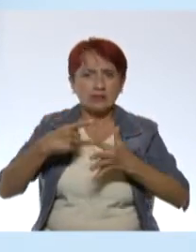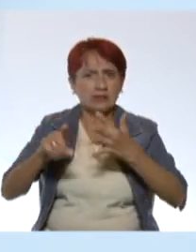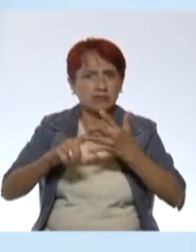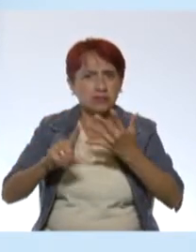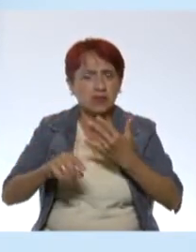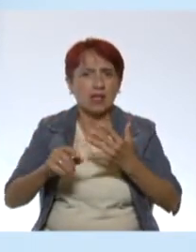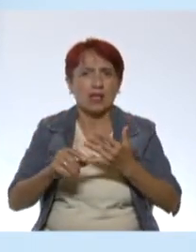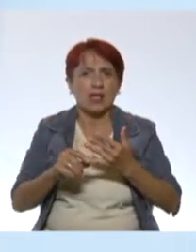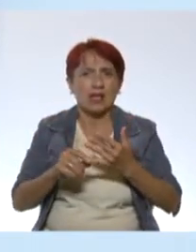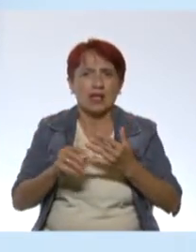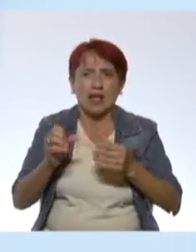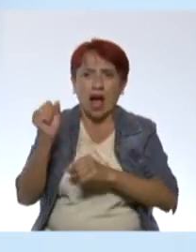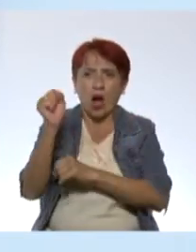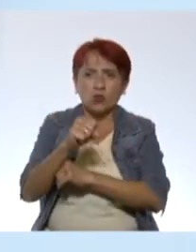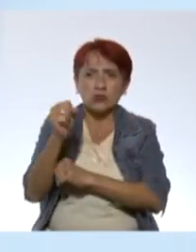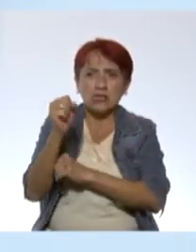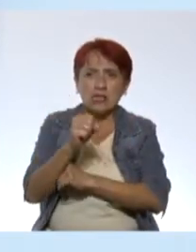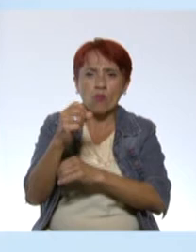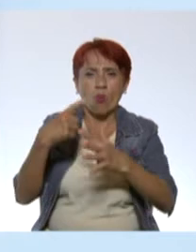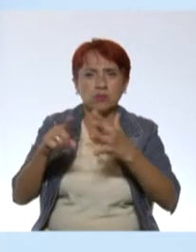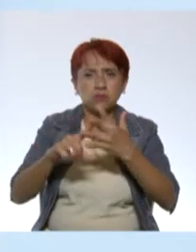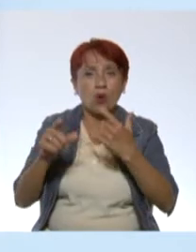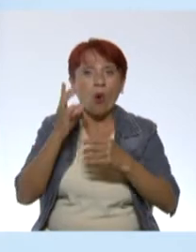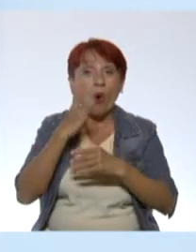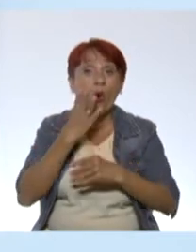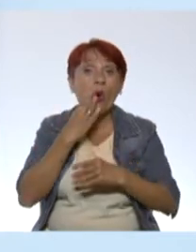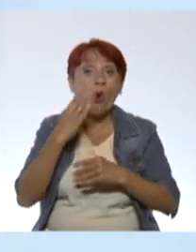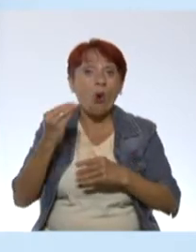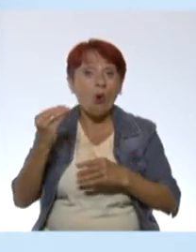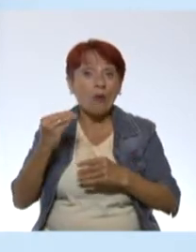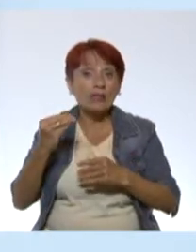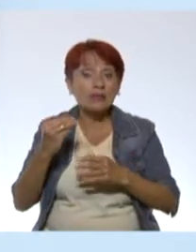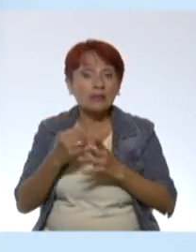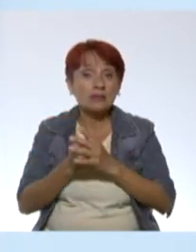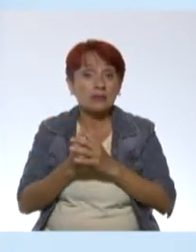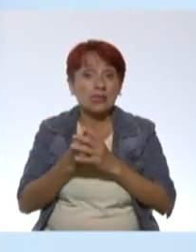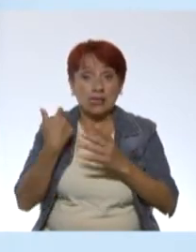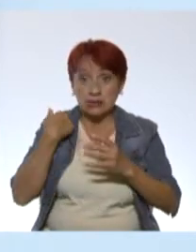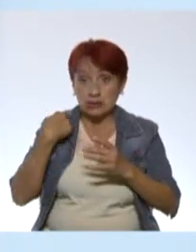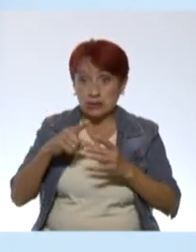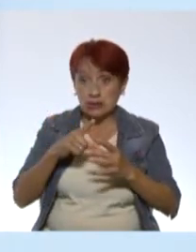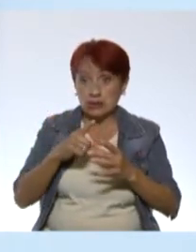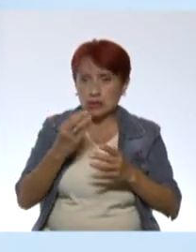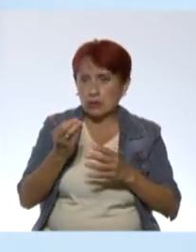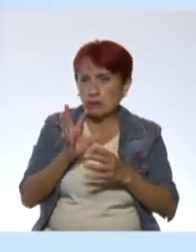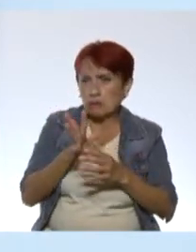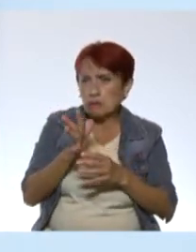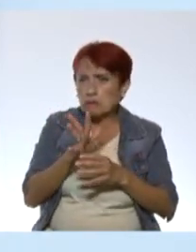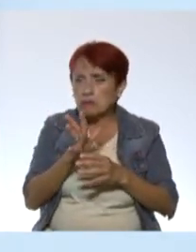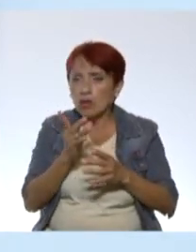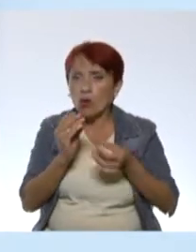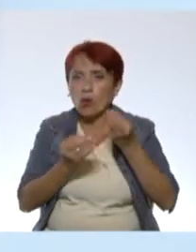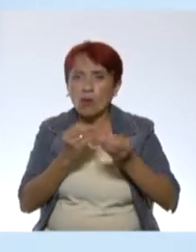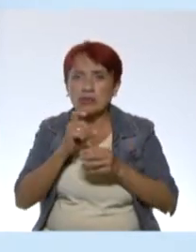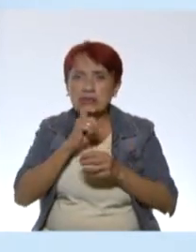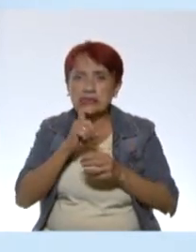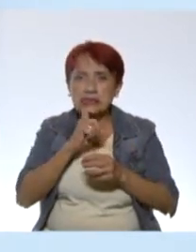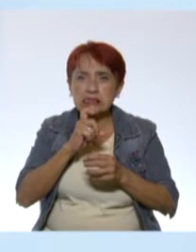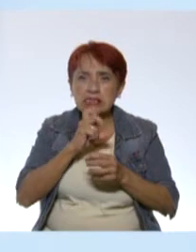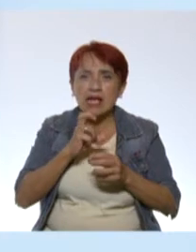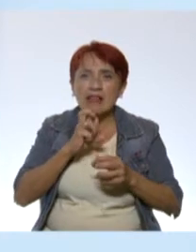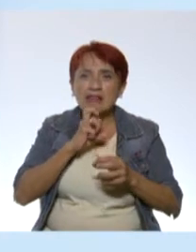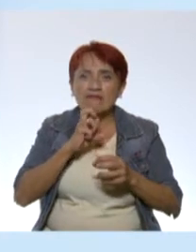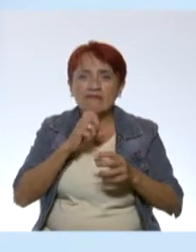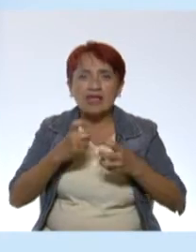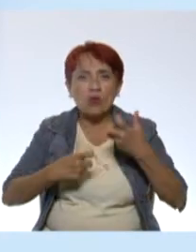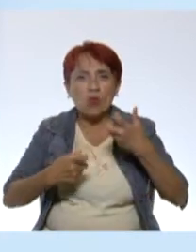la población con la condición de autismo, estos adolescentes tienen quizás un poco más de dificultad o